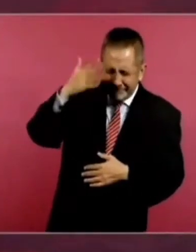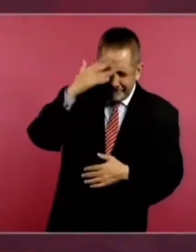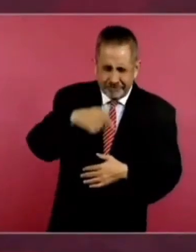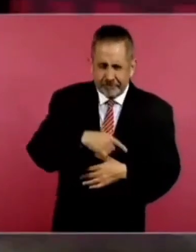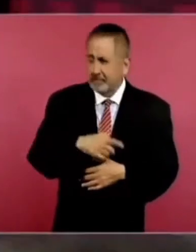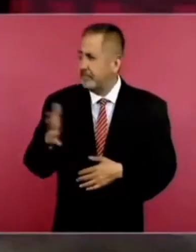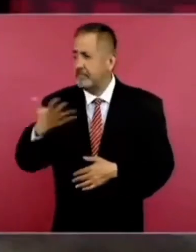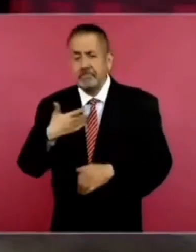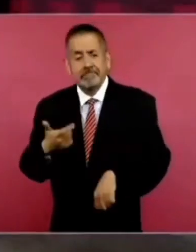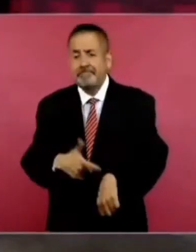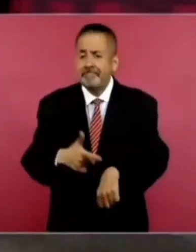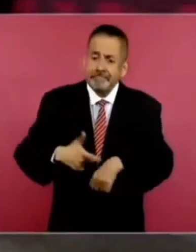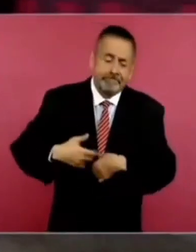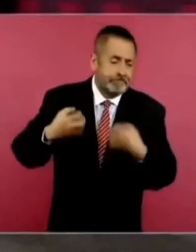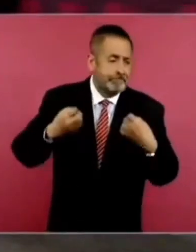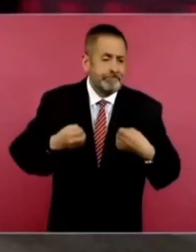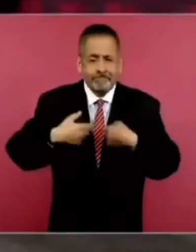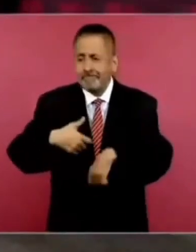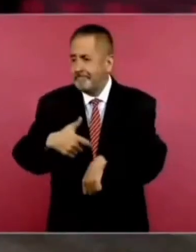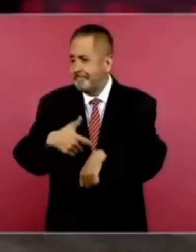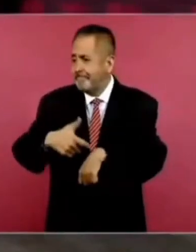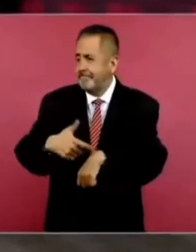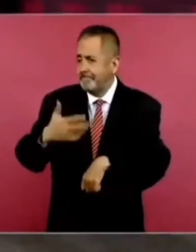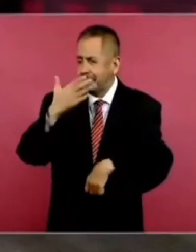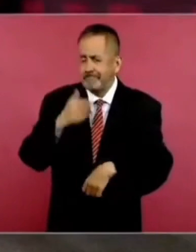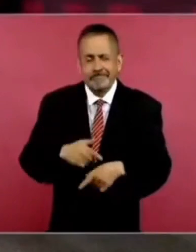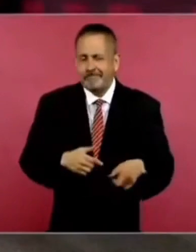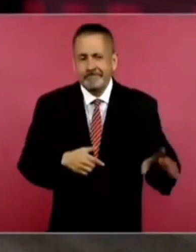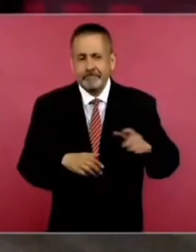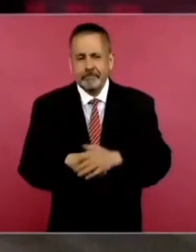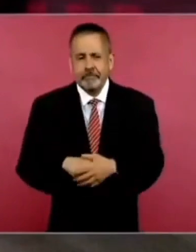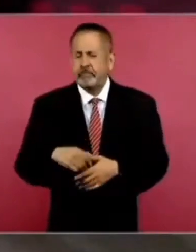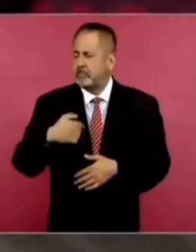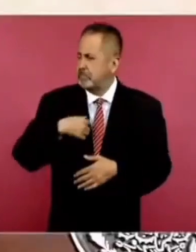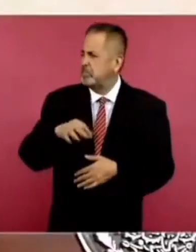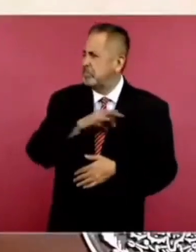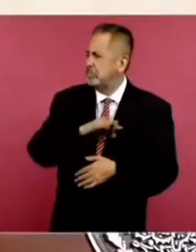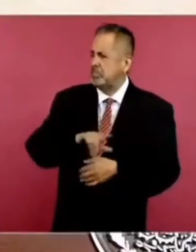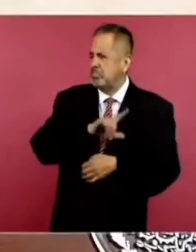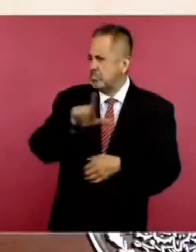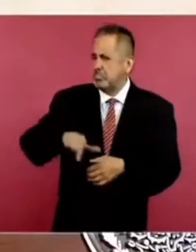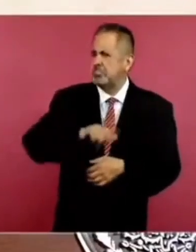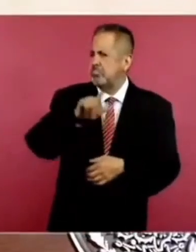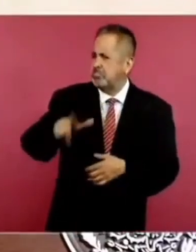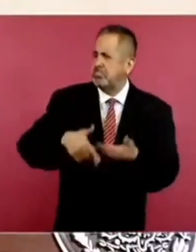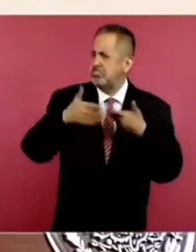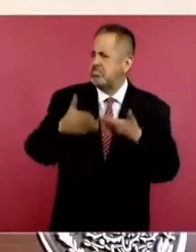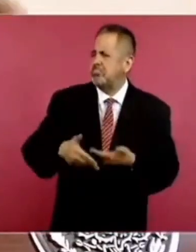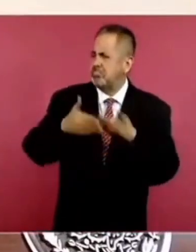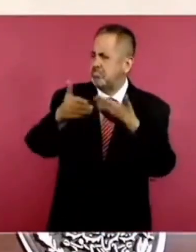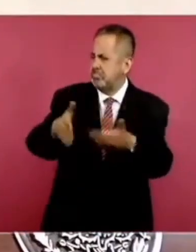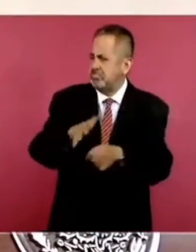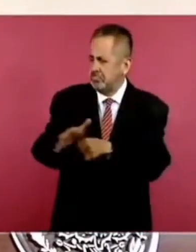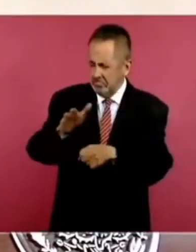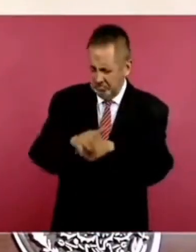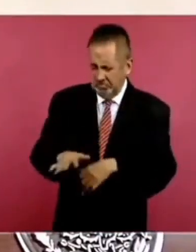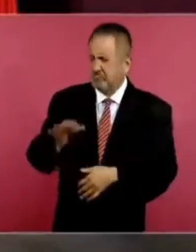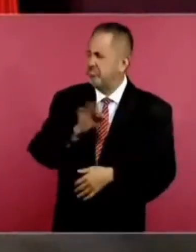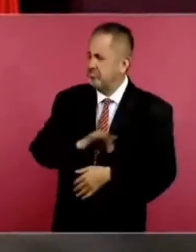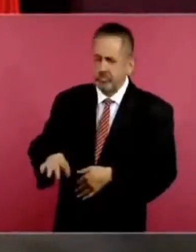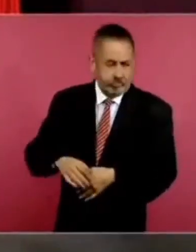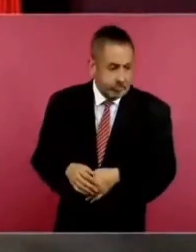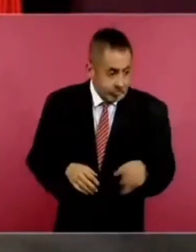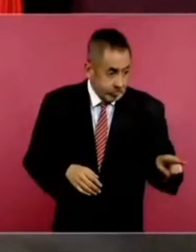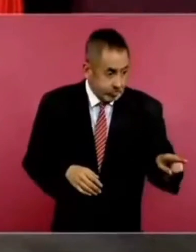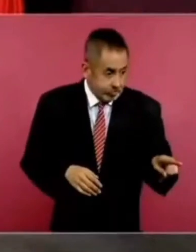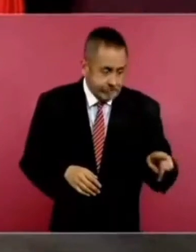tiene tiempo, no tiene términos legales, que él se puede llevar todo el tiempo. Pero yo no voy a